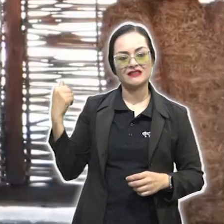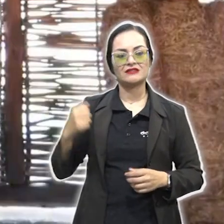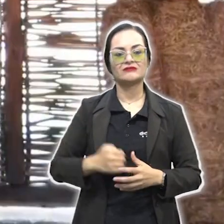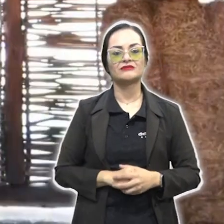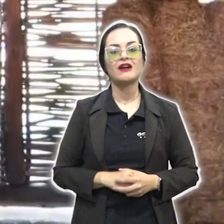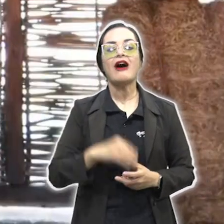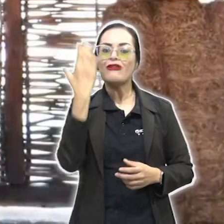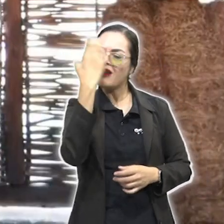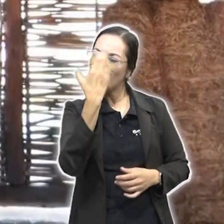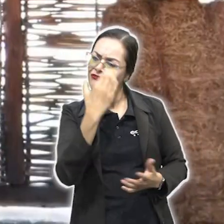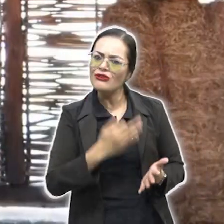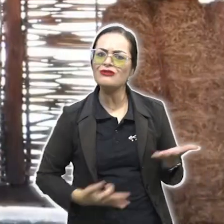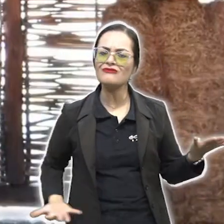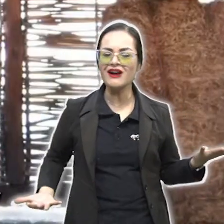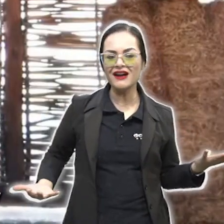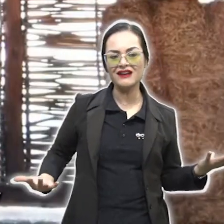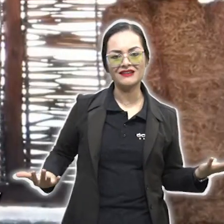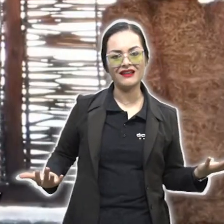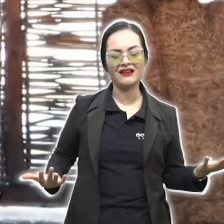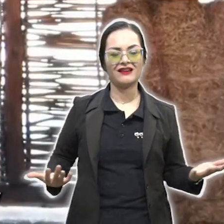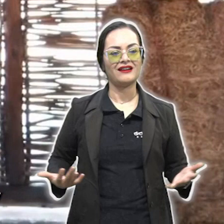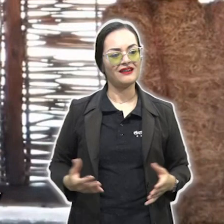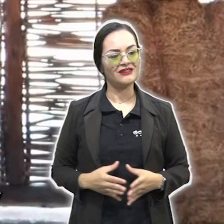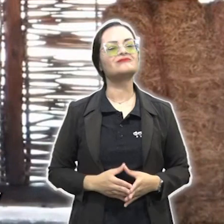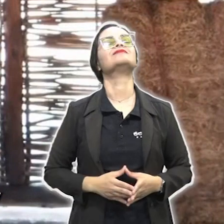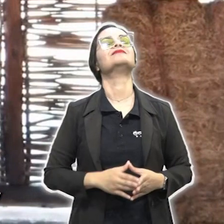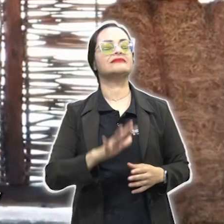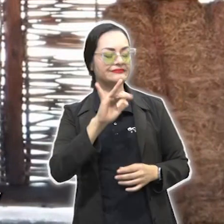Oye, Ángel, pero no nos tomaron foto. Pero